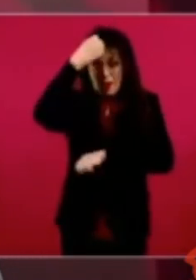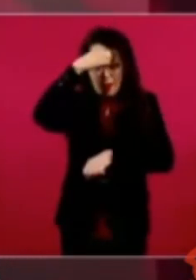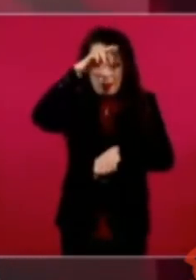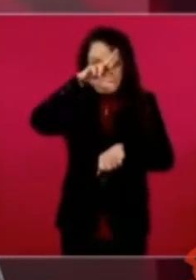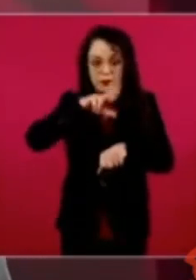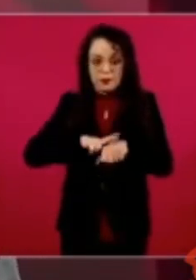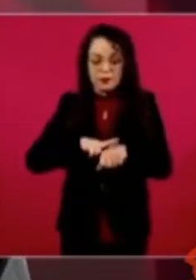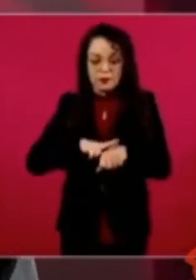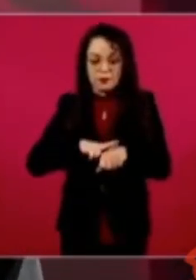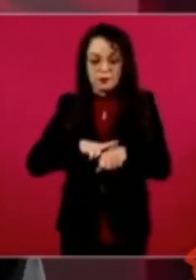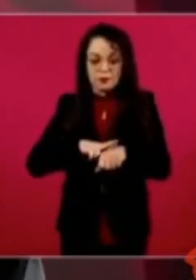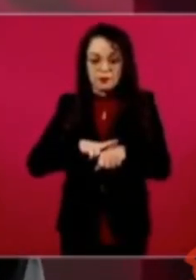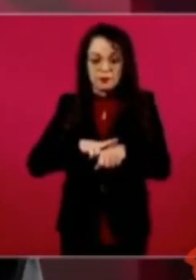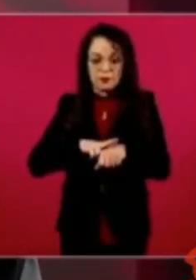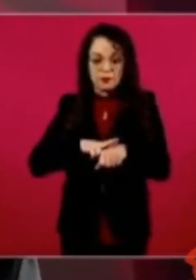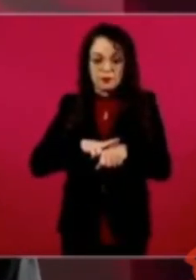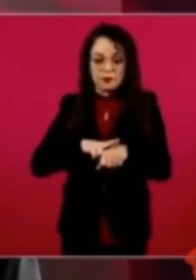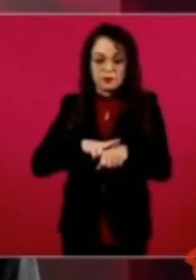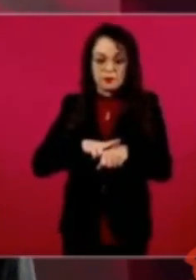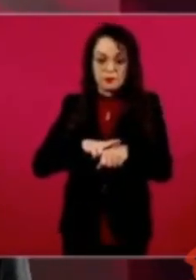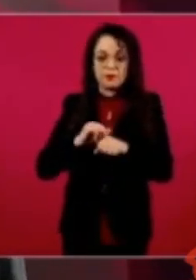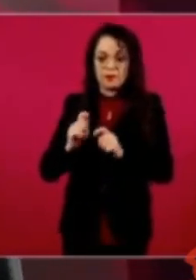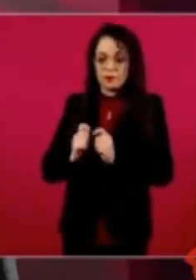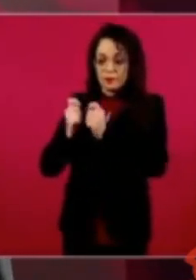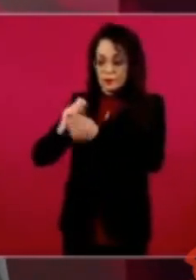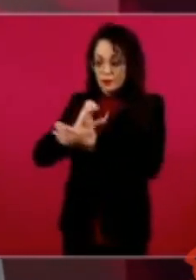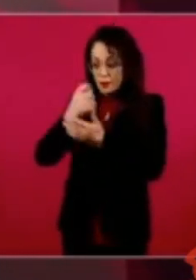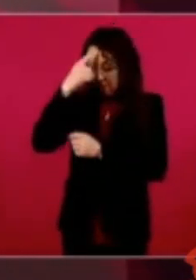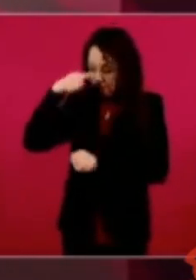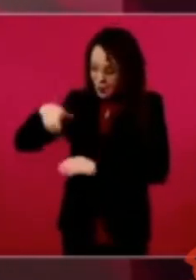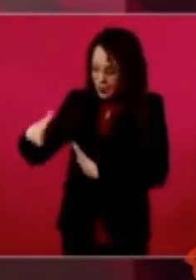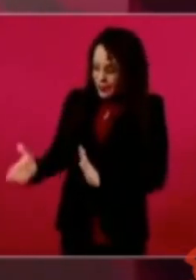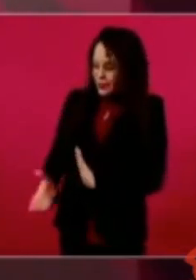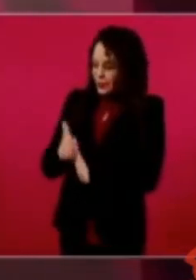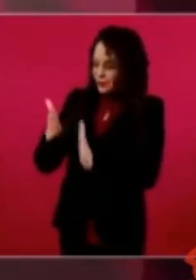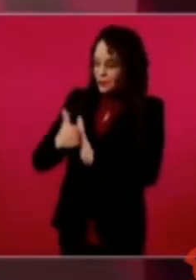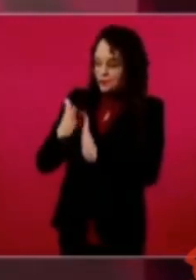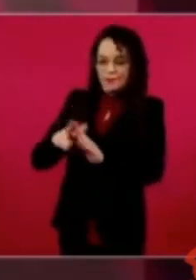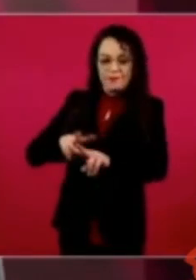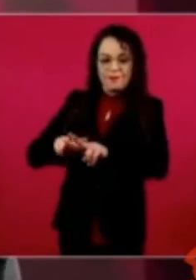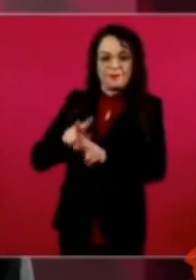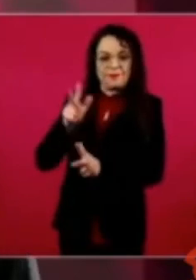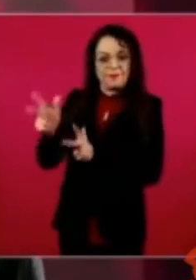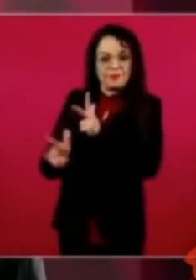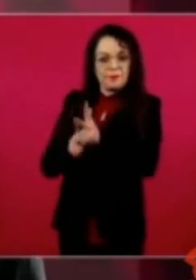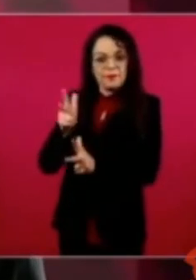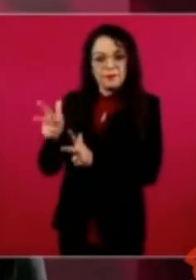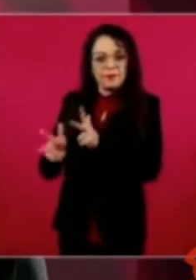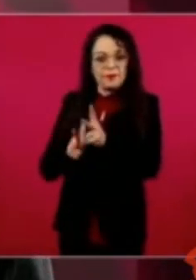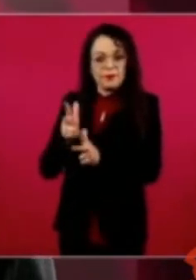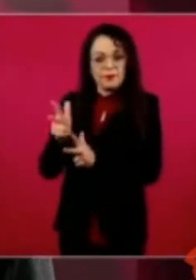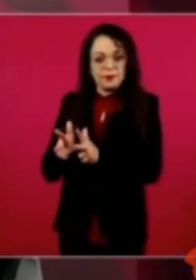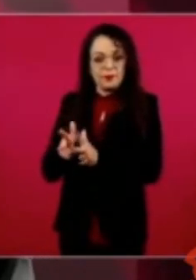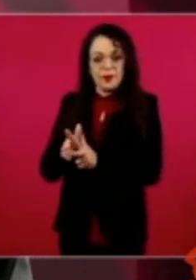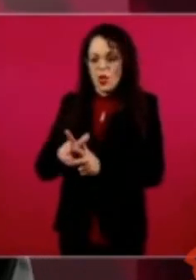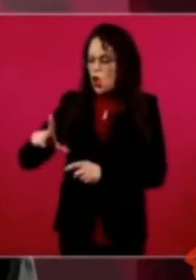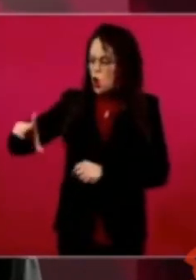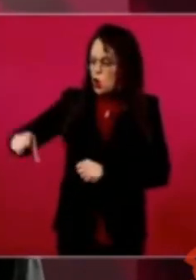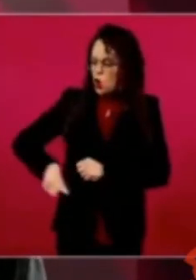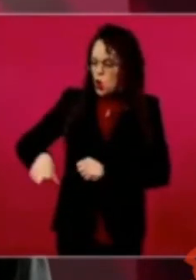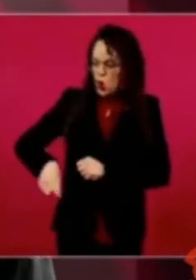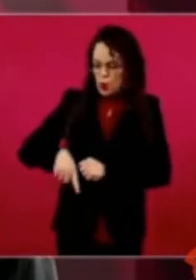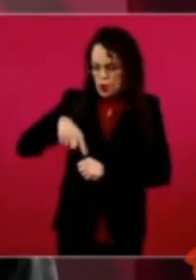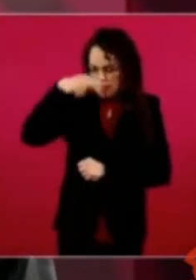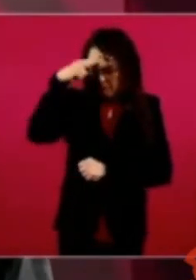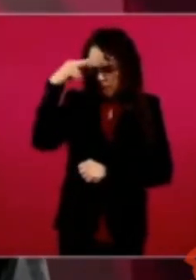los ferrocarriles, de repente las compra el gobierno, compra todas las